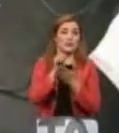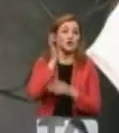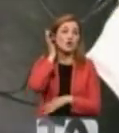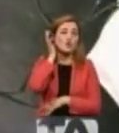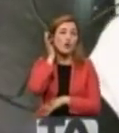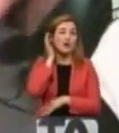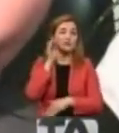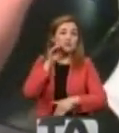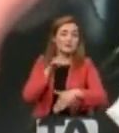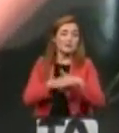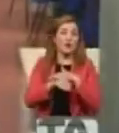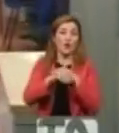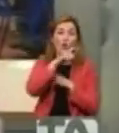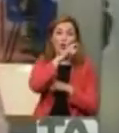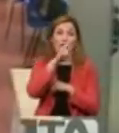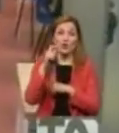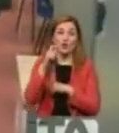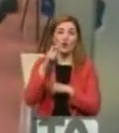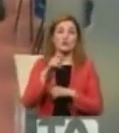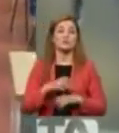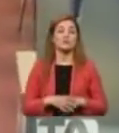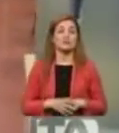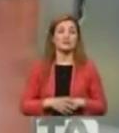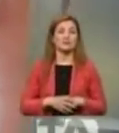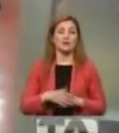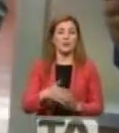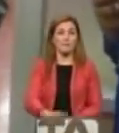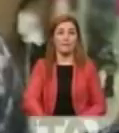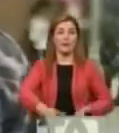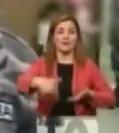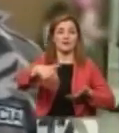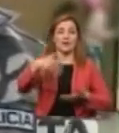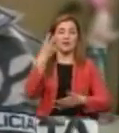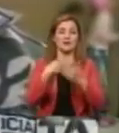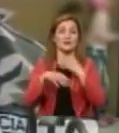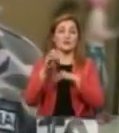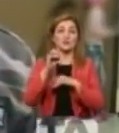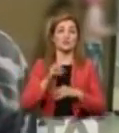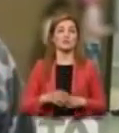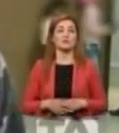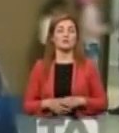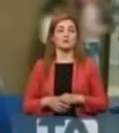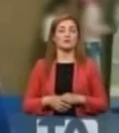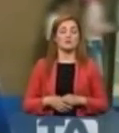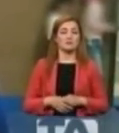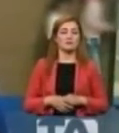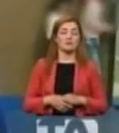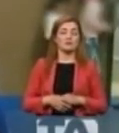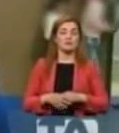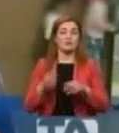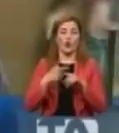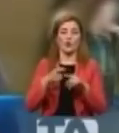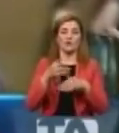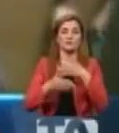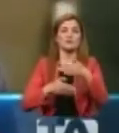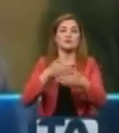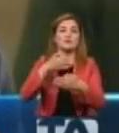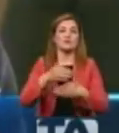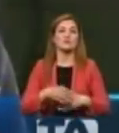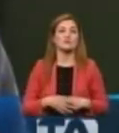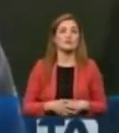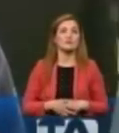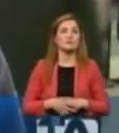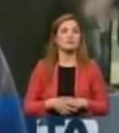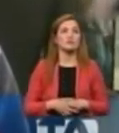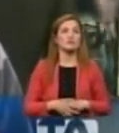mujeres intentaron ingresar droga hasta en los pañales de sus hijos. Claro que sí, han habido varios procedimientos en donde